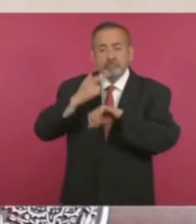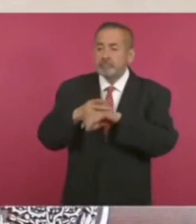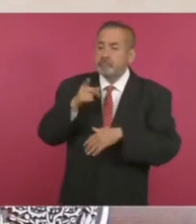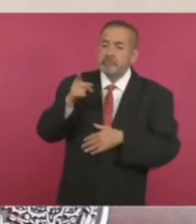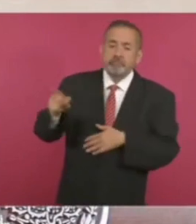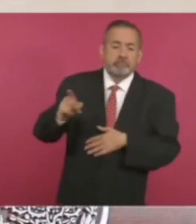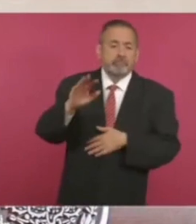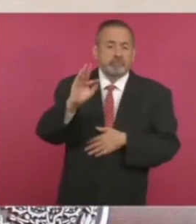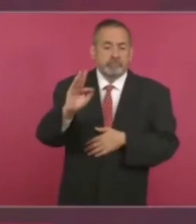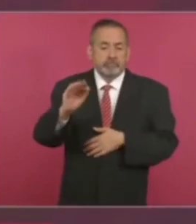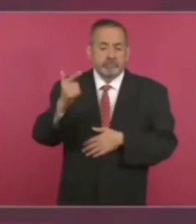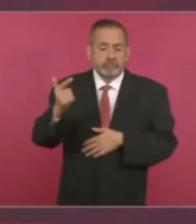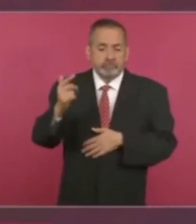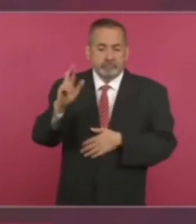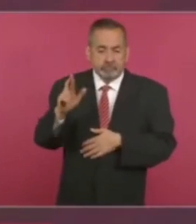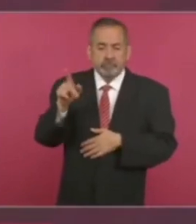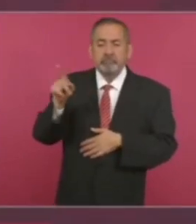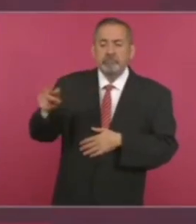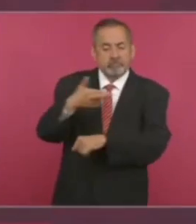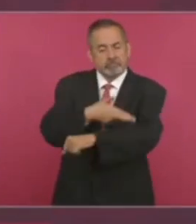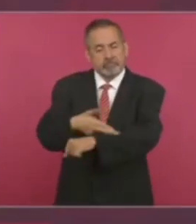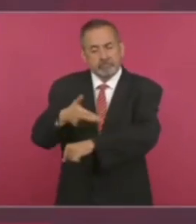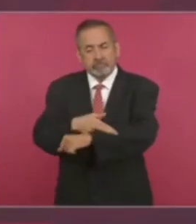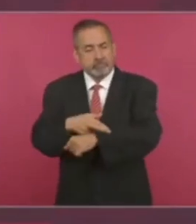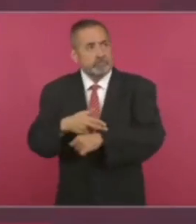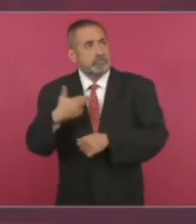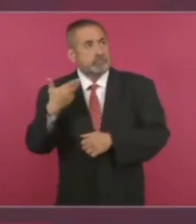General de la República hacerlo.